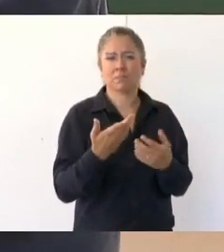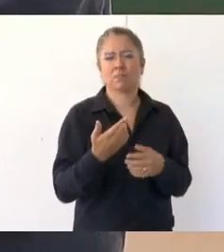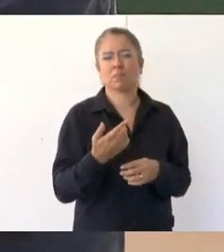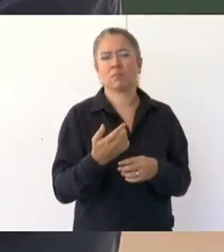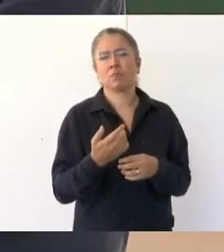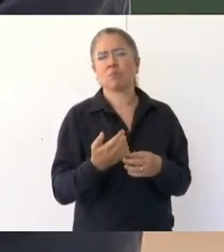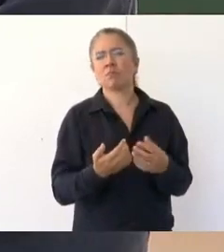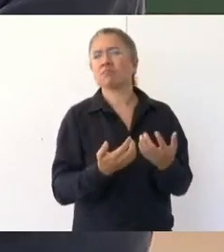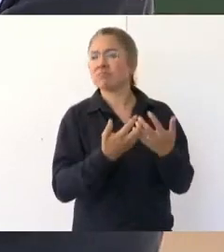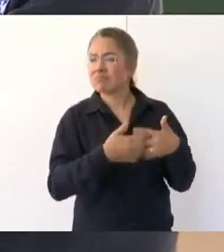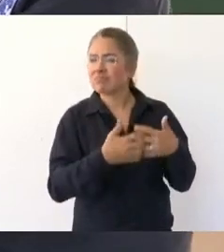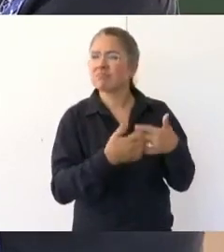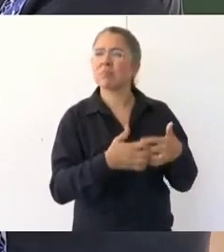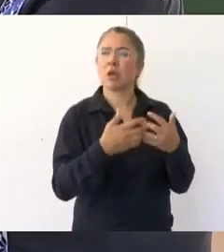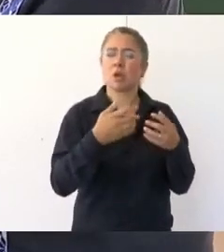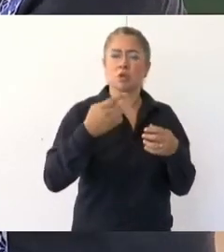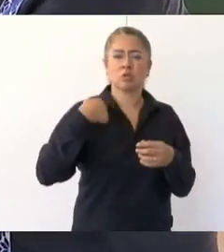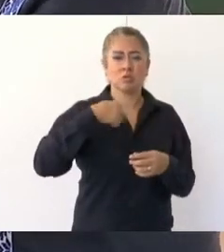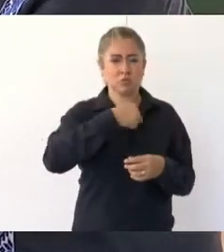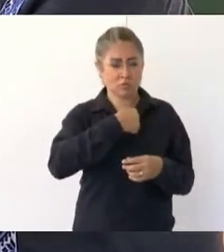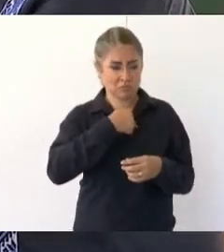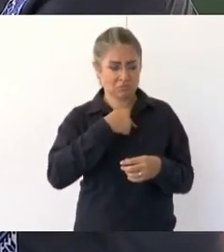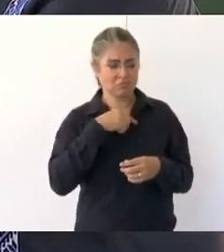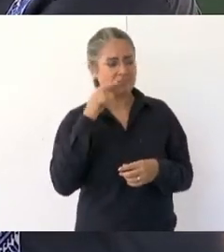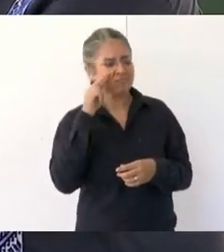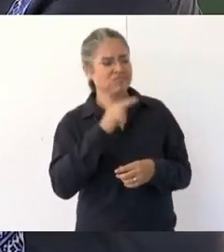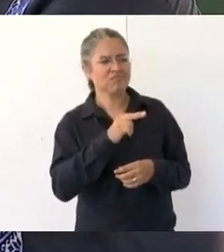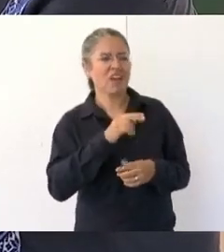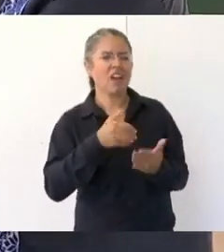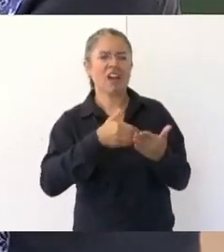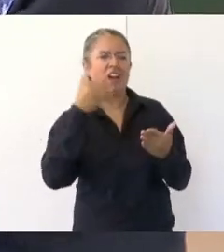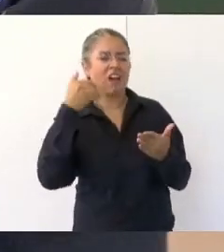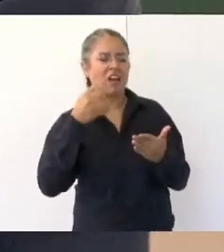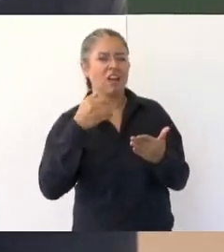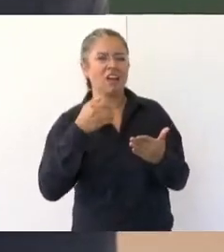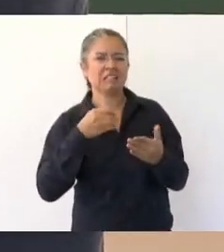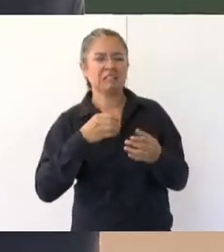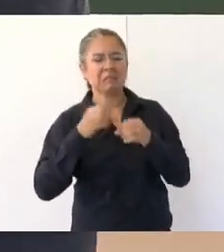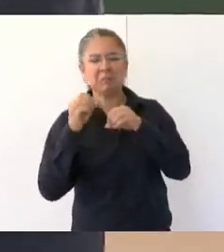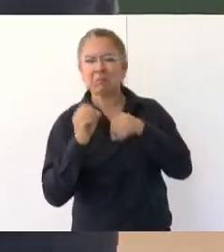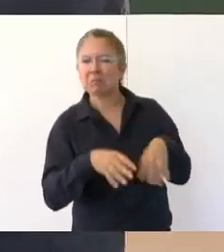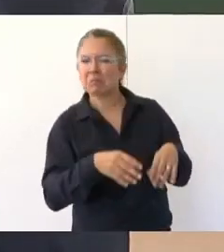combustible que se desperdiciaba,